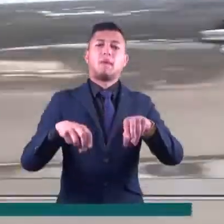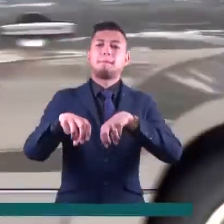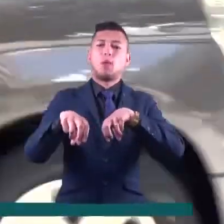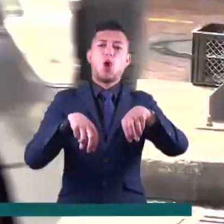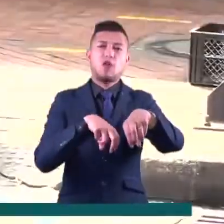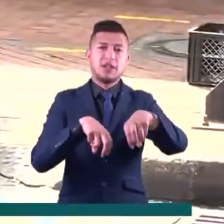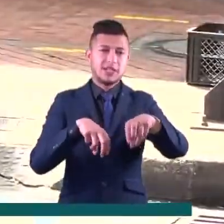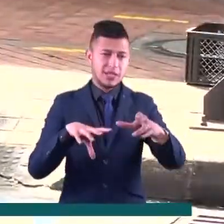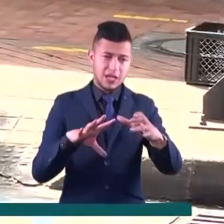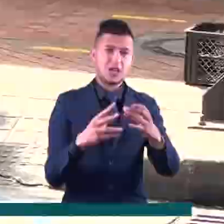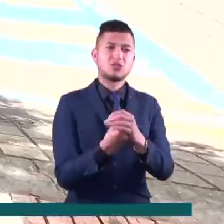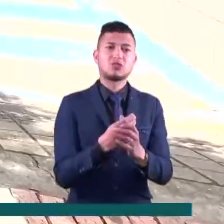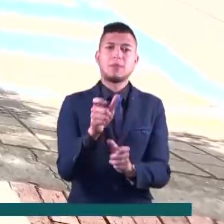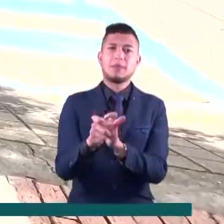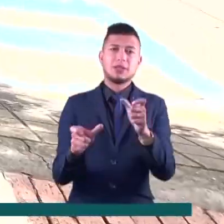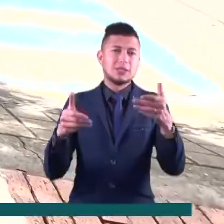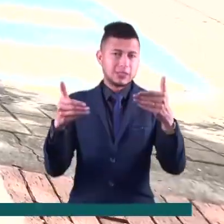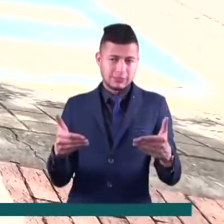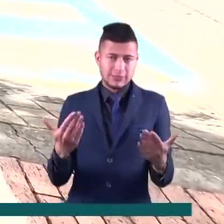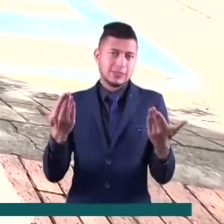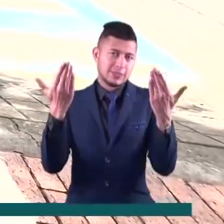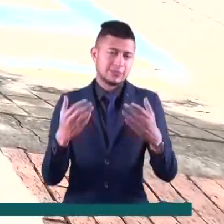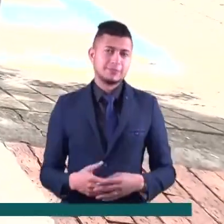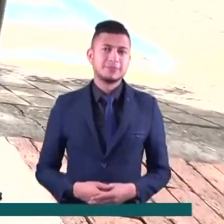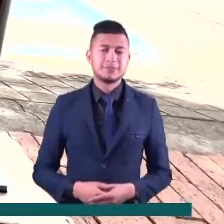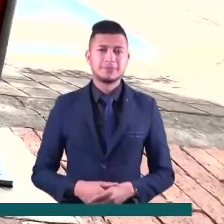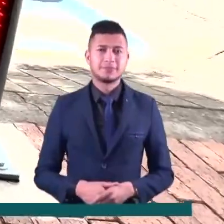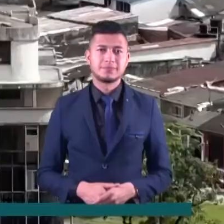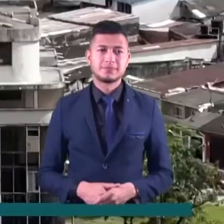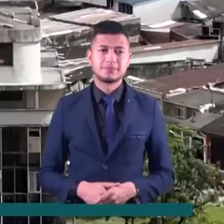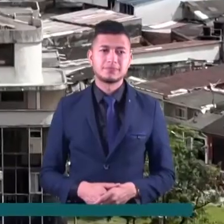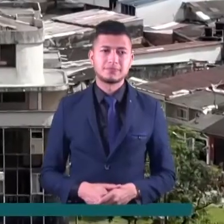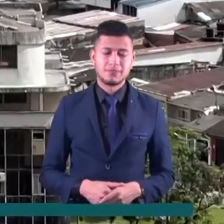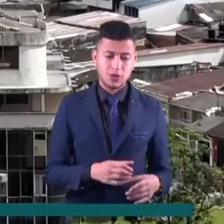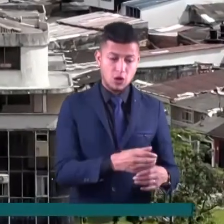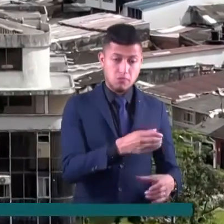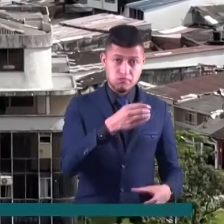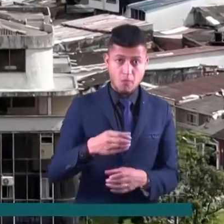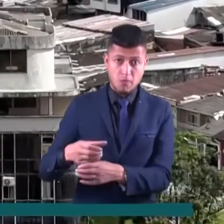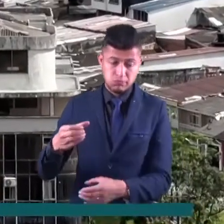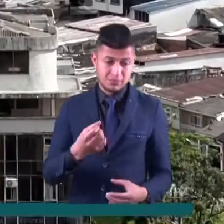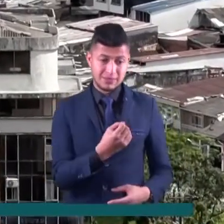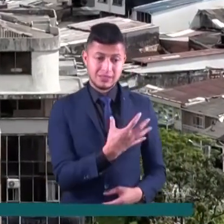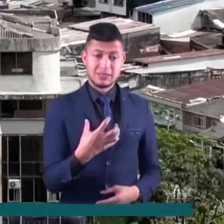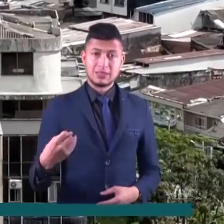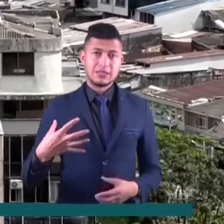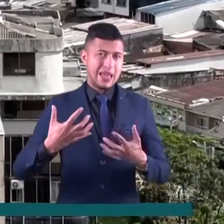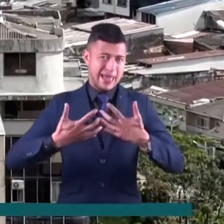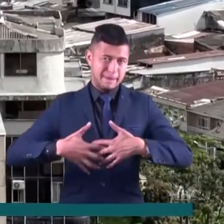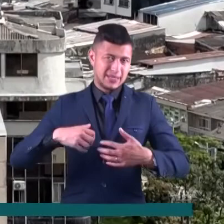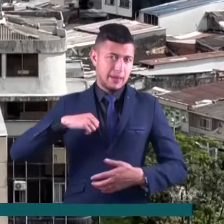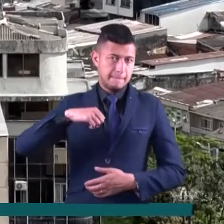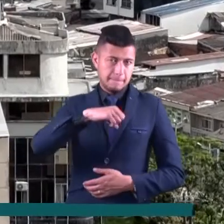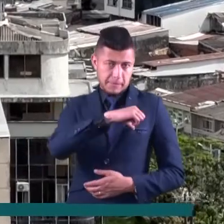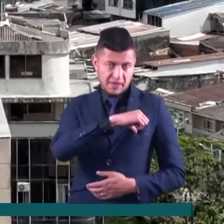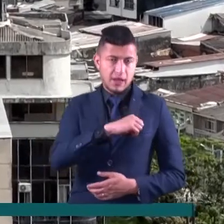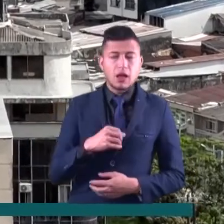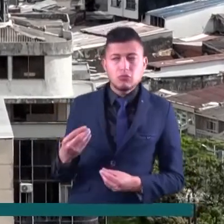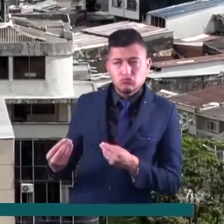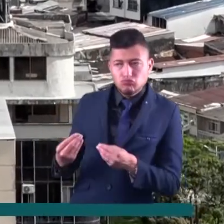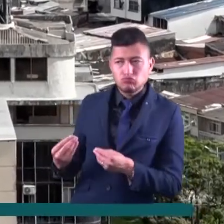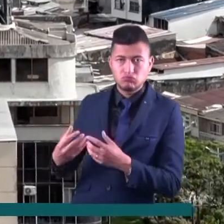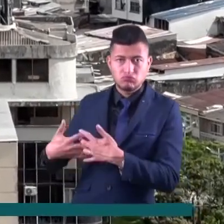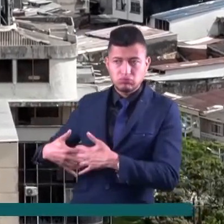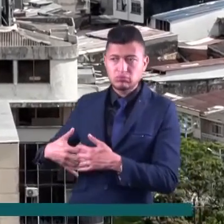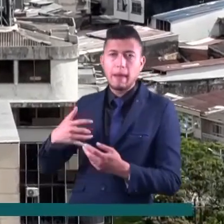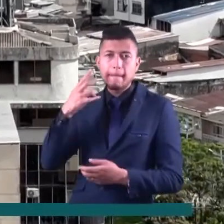desarrollada en temas de movilidad e inclusión para personas con discapacidad. Inicialmente estos bolardos luminosos fueron instalados por una empresa privada